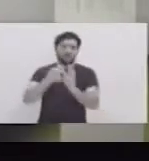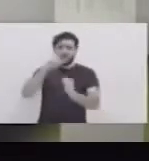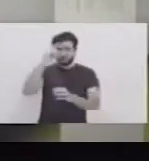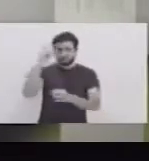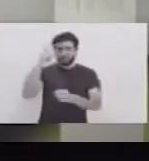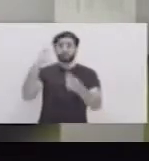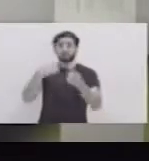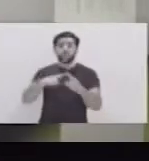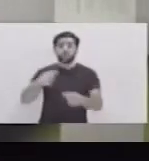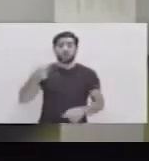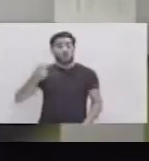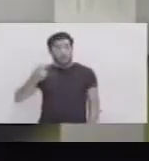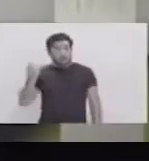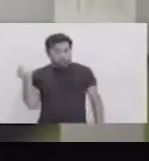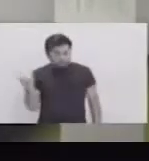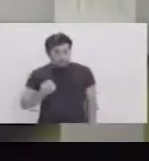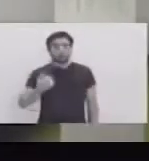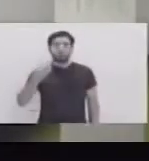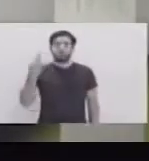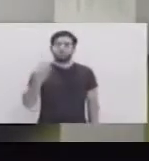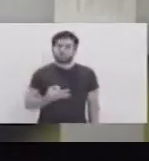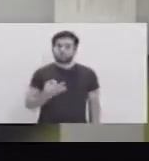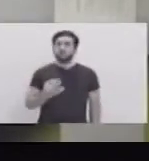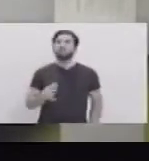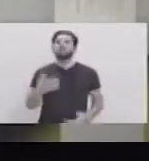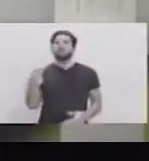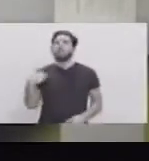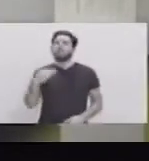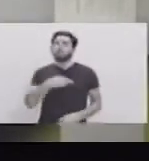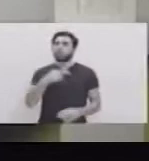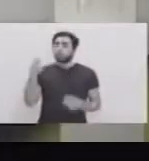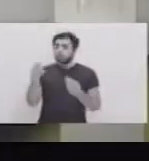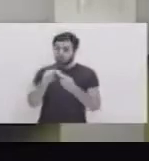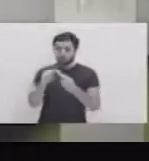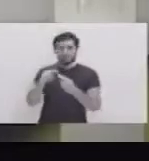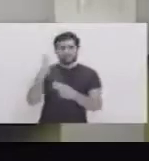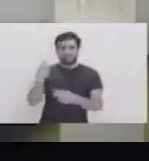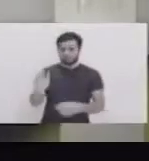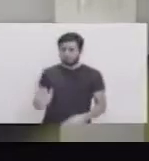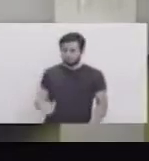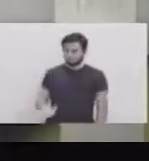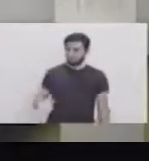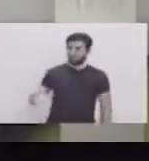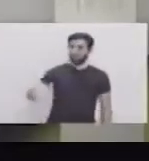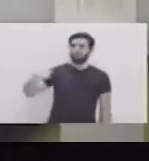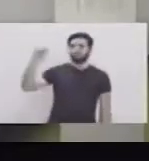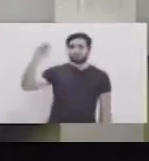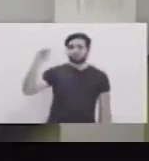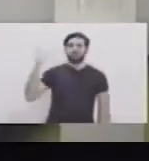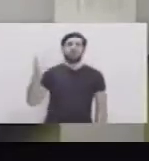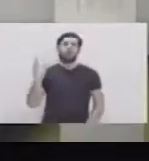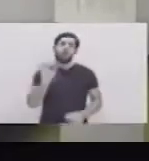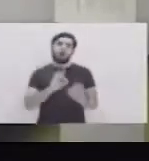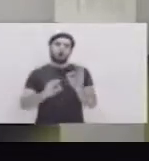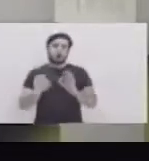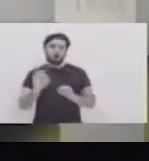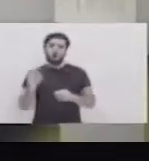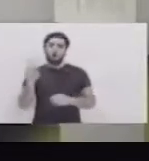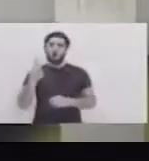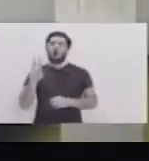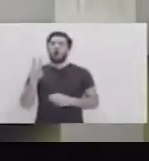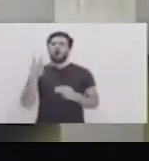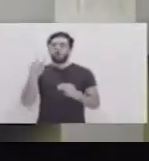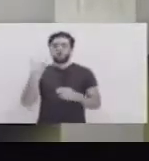hacemos afines con otras personas, pero aquel amigo es con el que de repente lo conocemos desde los 5 años, ¿verdad? O lo conocemos